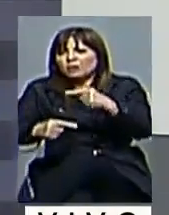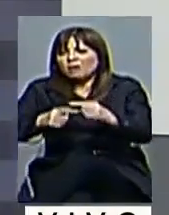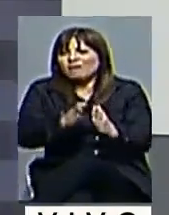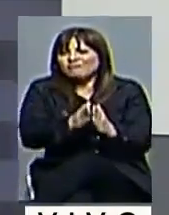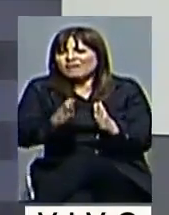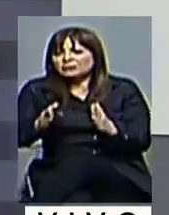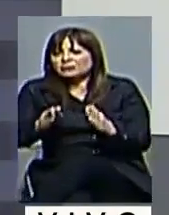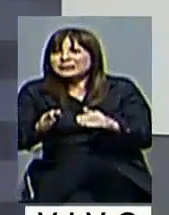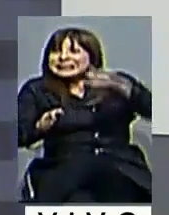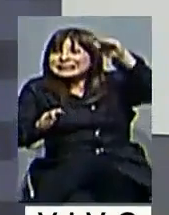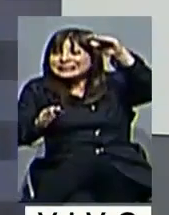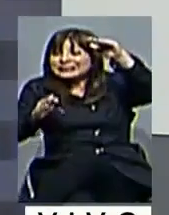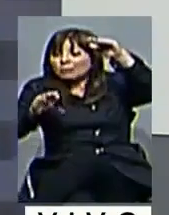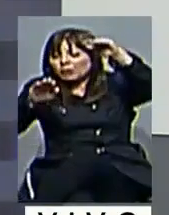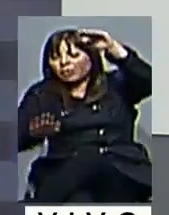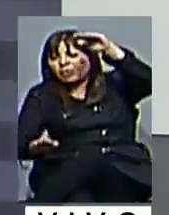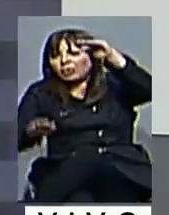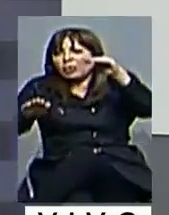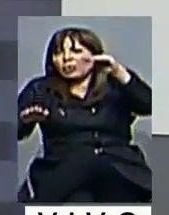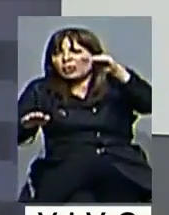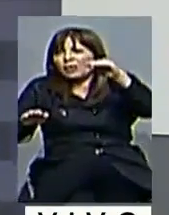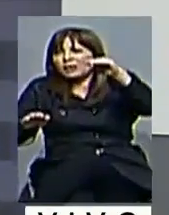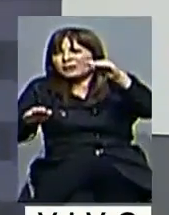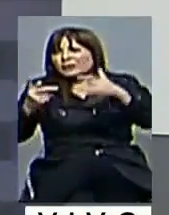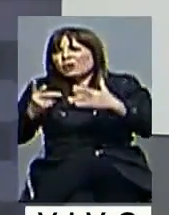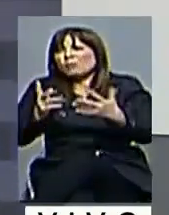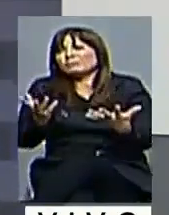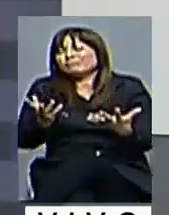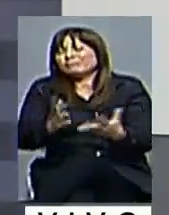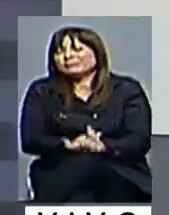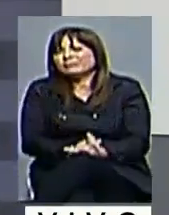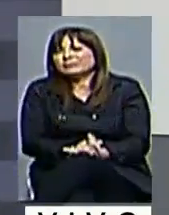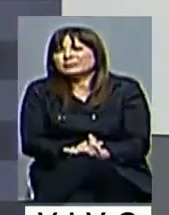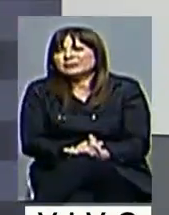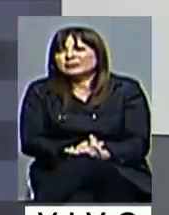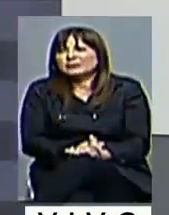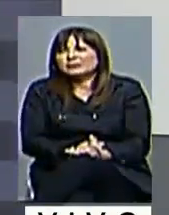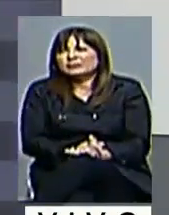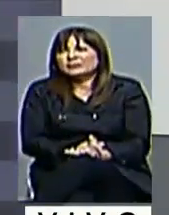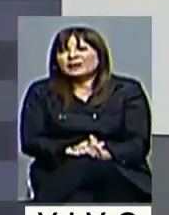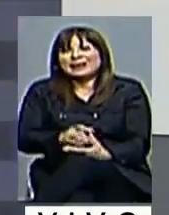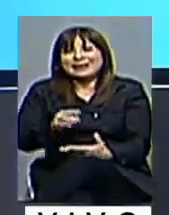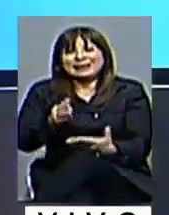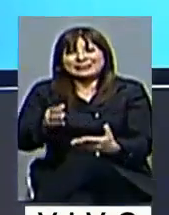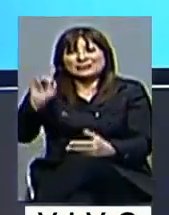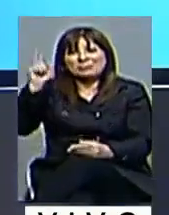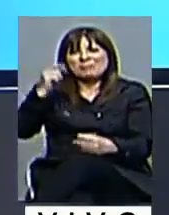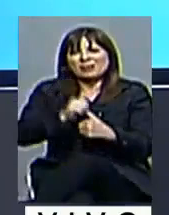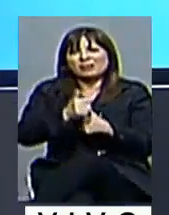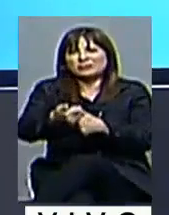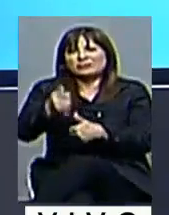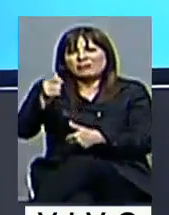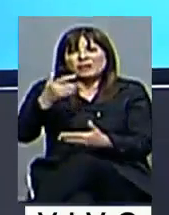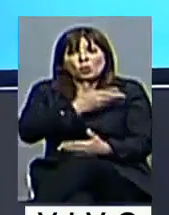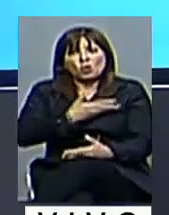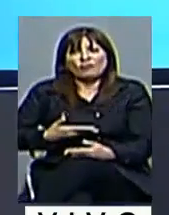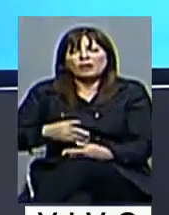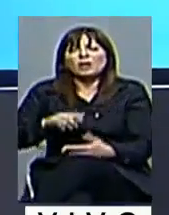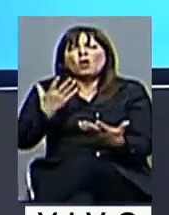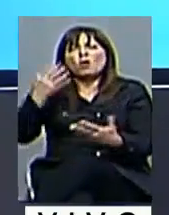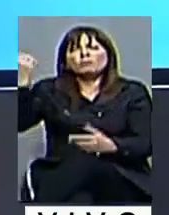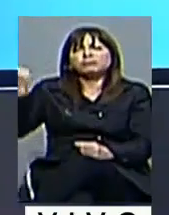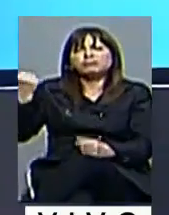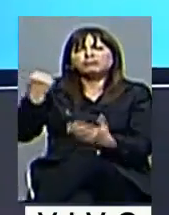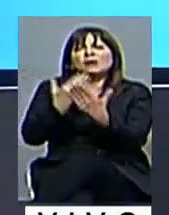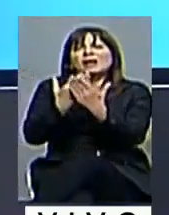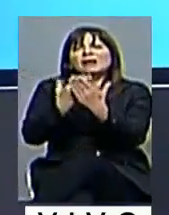de auge y retroceso, de repliegue, digamos. Ese es el primer desafío del nuevo gobierno. ¿Cómo Piñera va a enfrentar junto